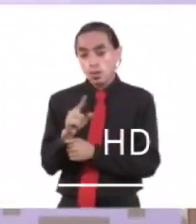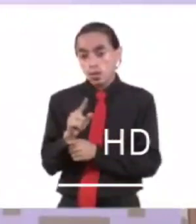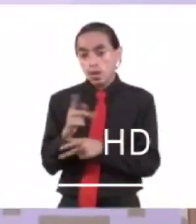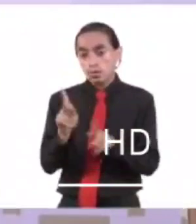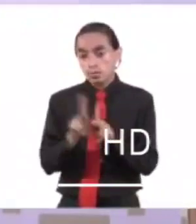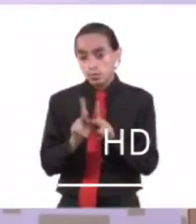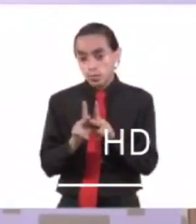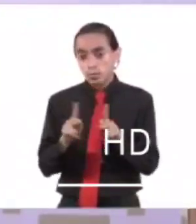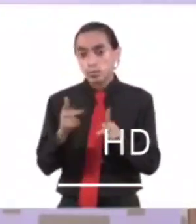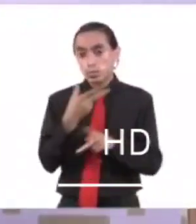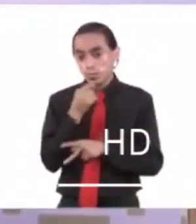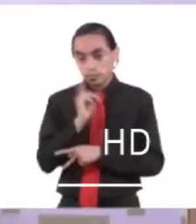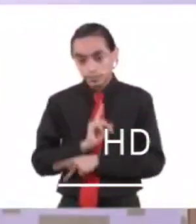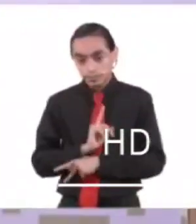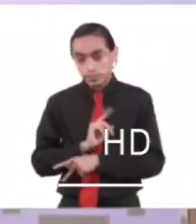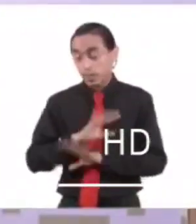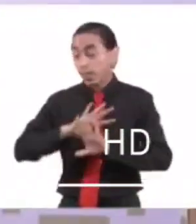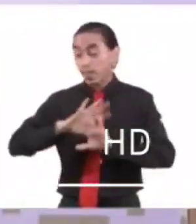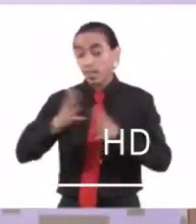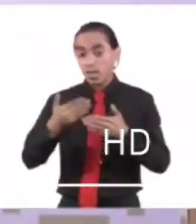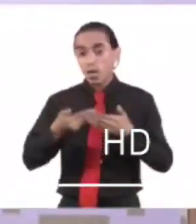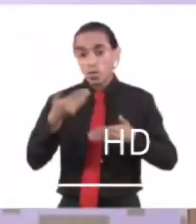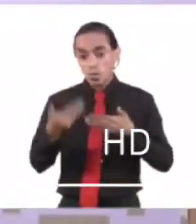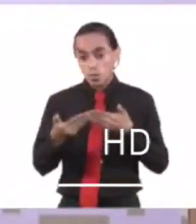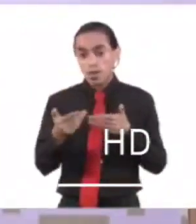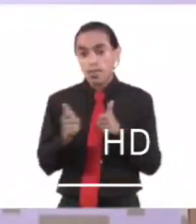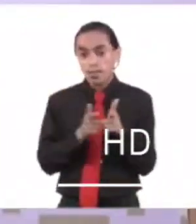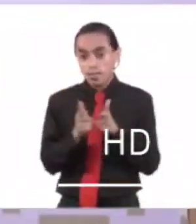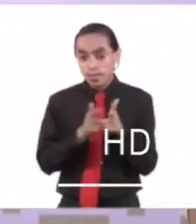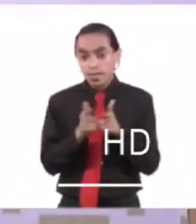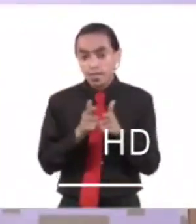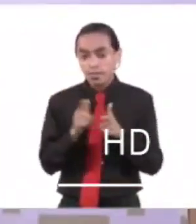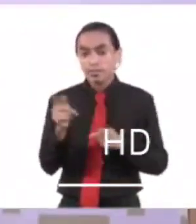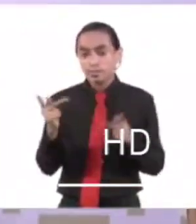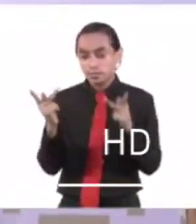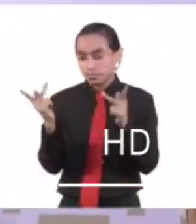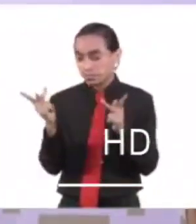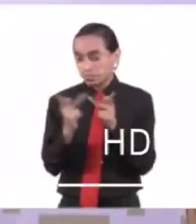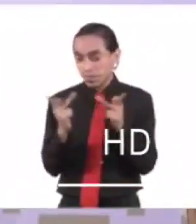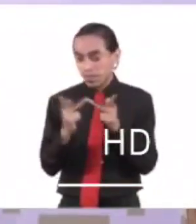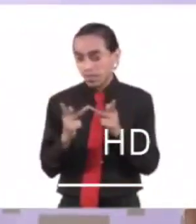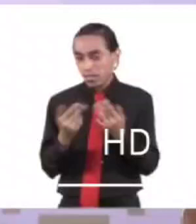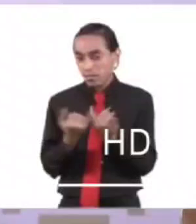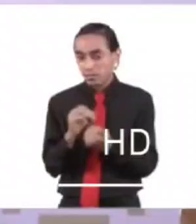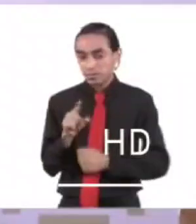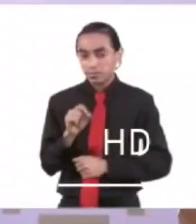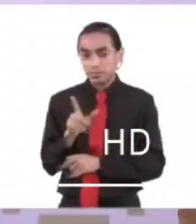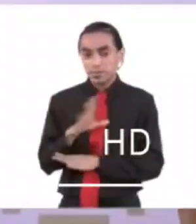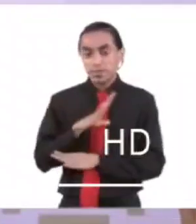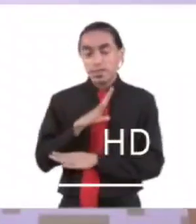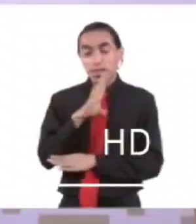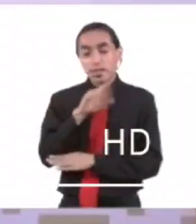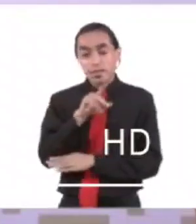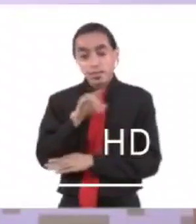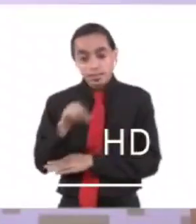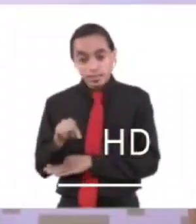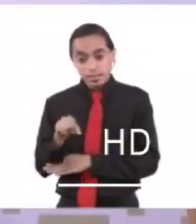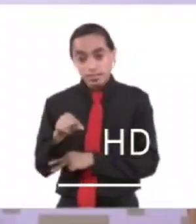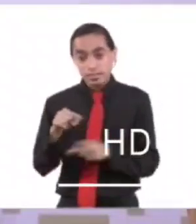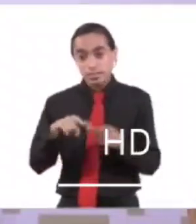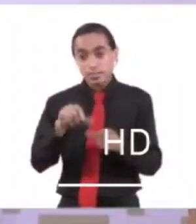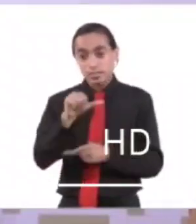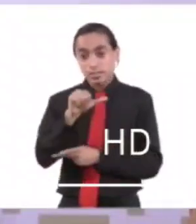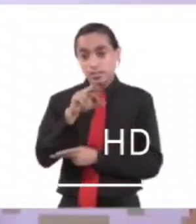las primas, que ya son gemelas, ahora ya parece que son gemelas, a Beatriz, a Araceli,